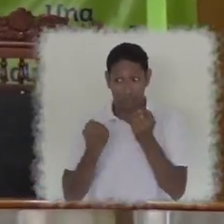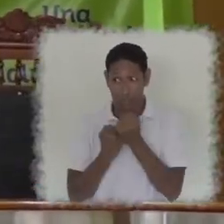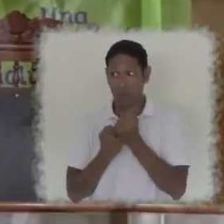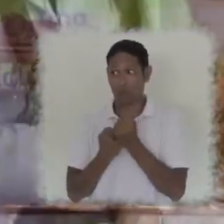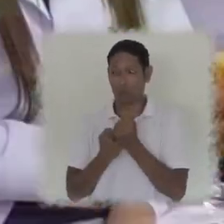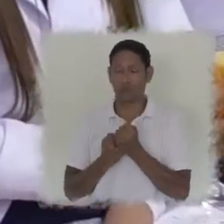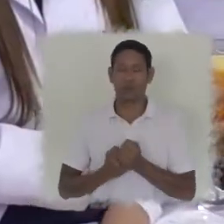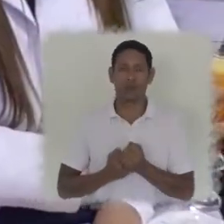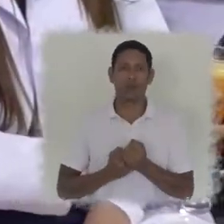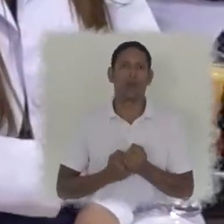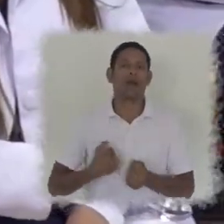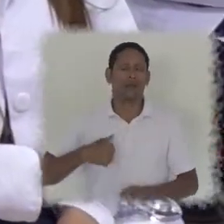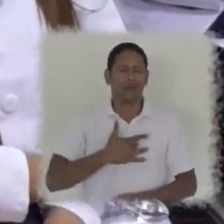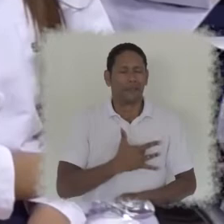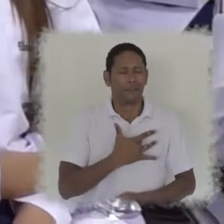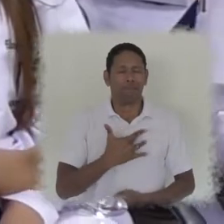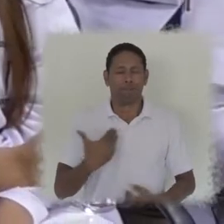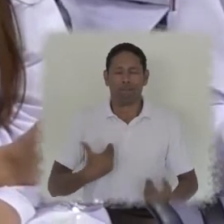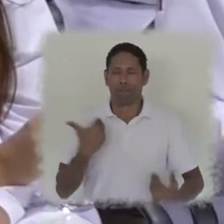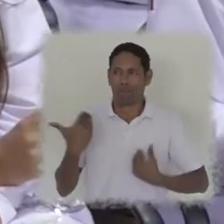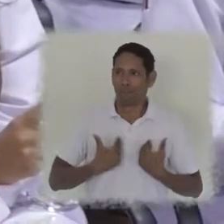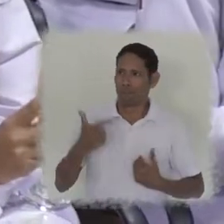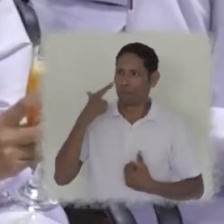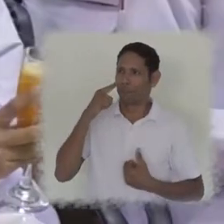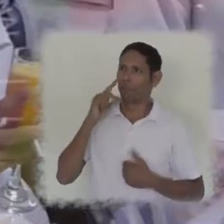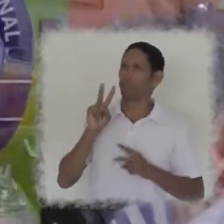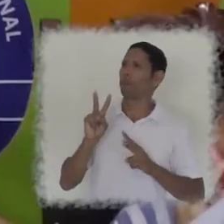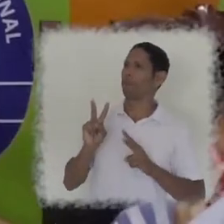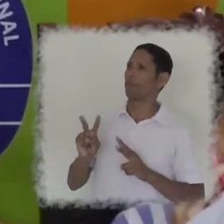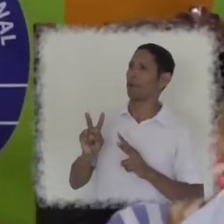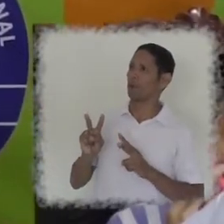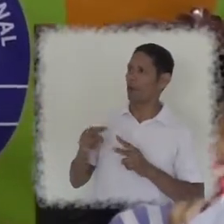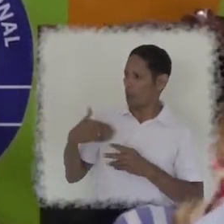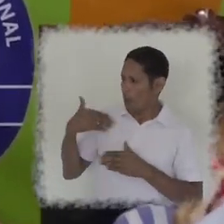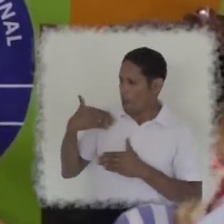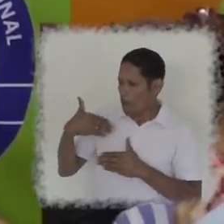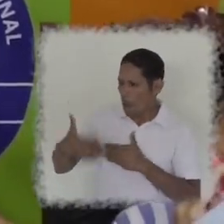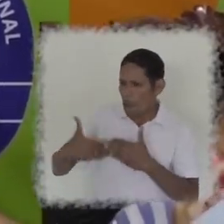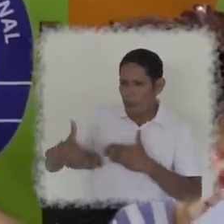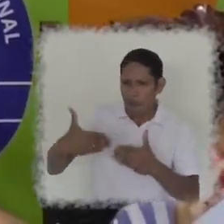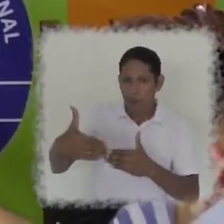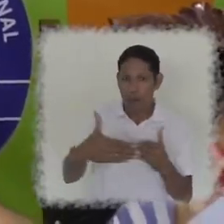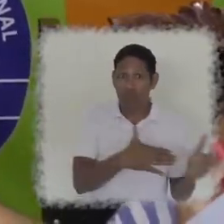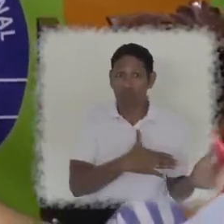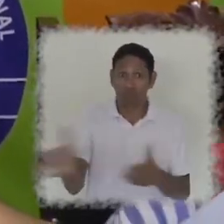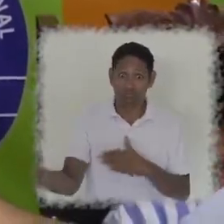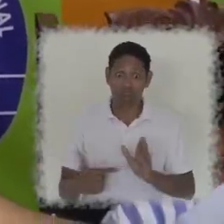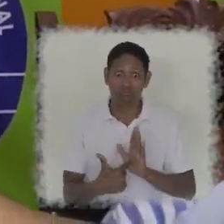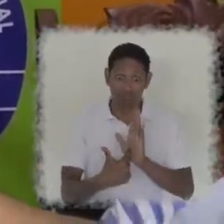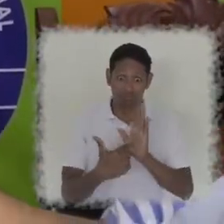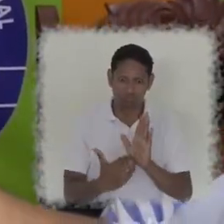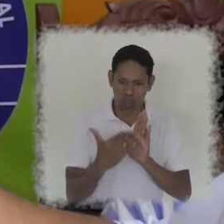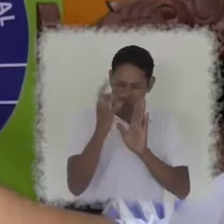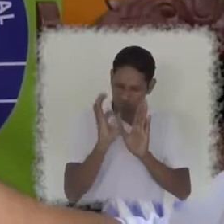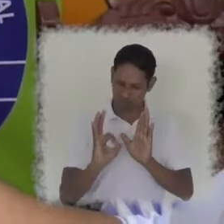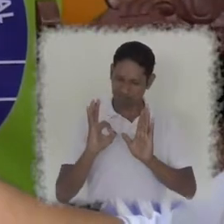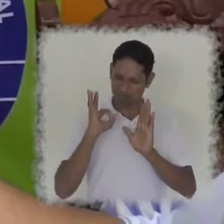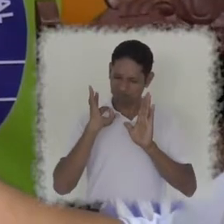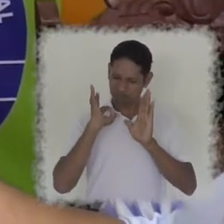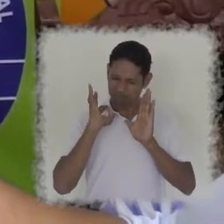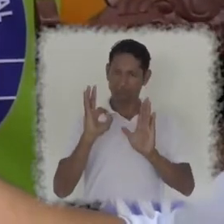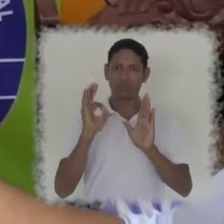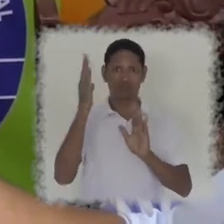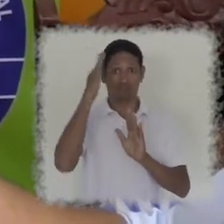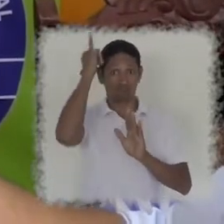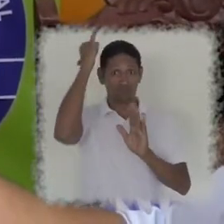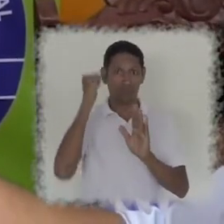y social. Nos llena de satisfacción porque son todas esas propuestas de calidad que tenemos como programa a lo que apuntamos y es a